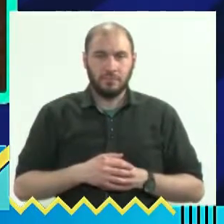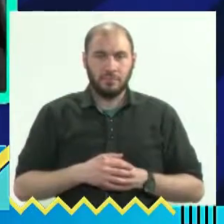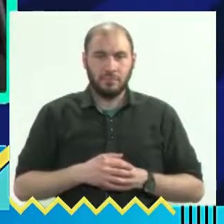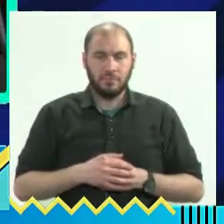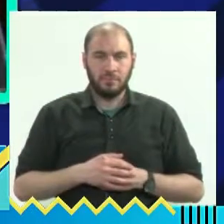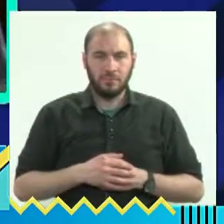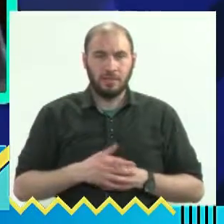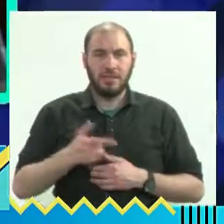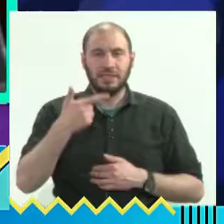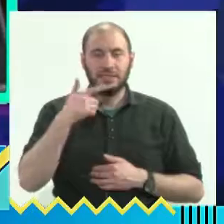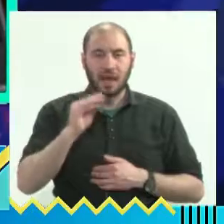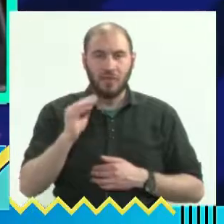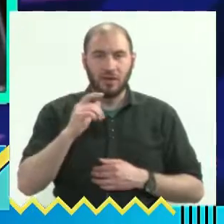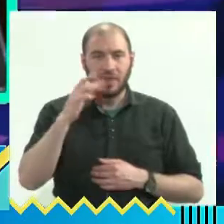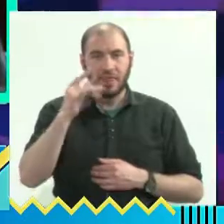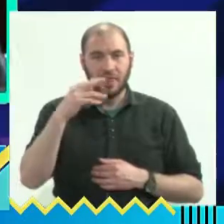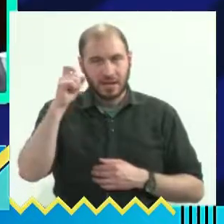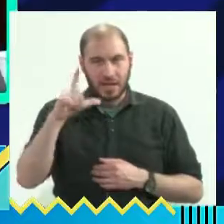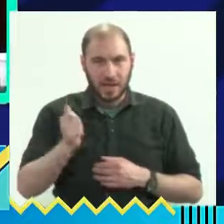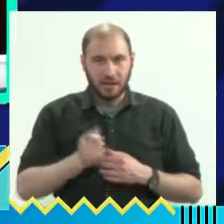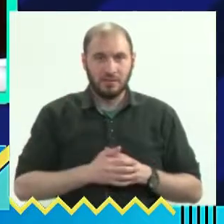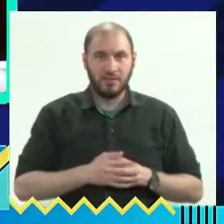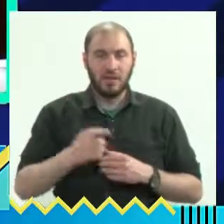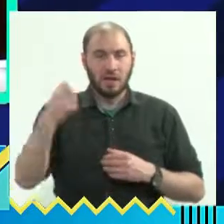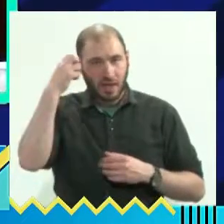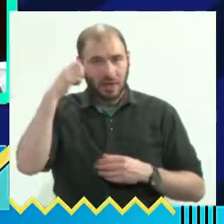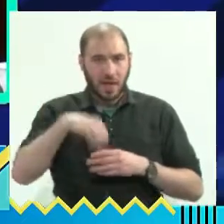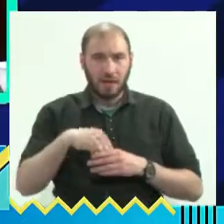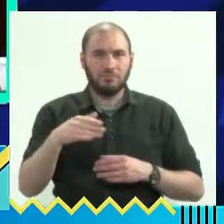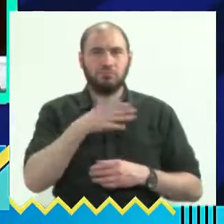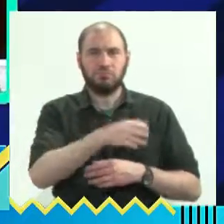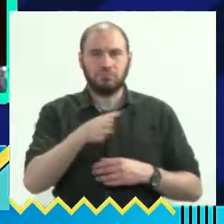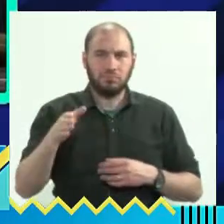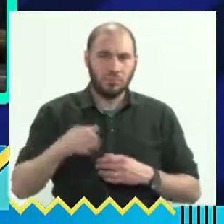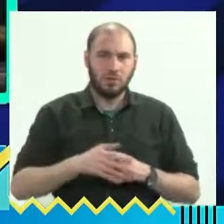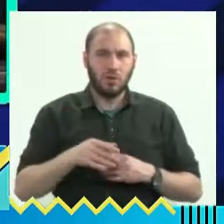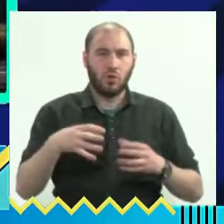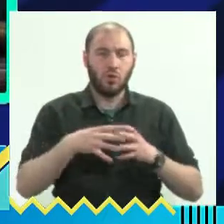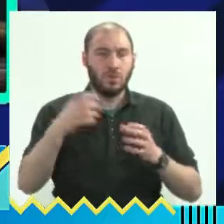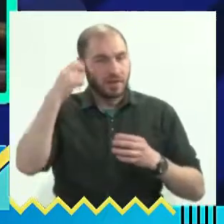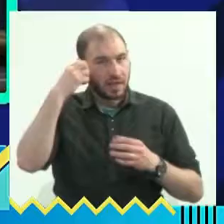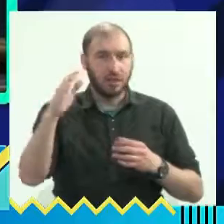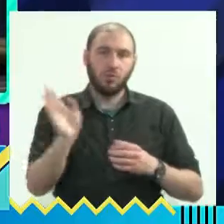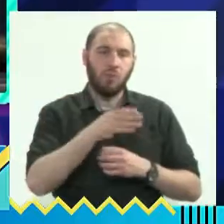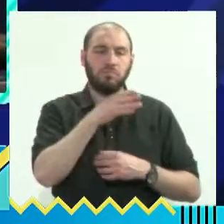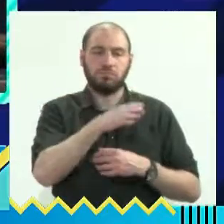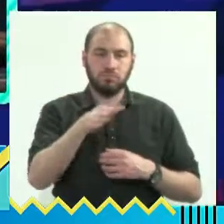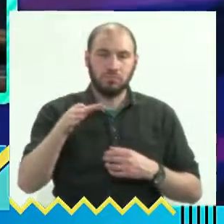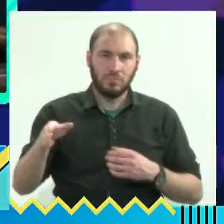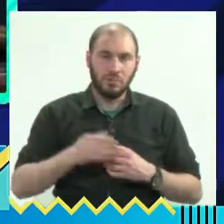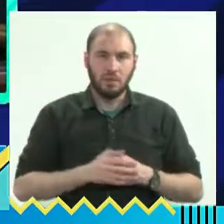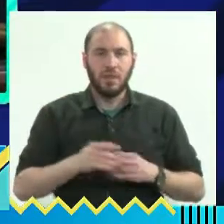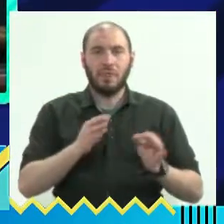con la senadora Daniela García, por ejemplo, en mi caso, de la UCR, recorrimos todos los comités radicales de la provincia, poniéndolo